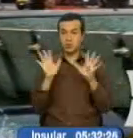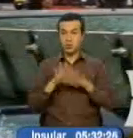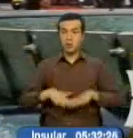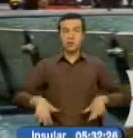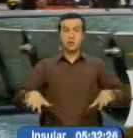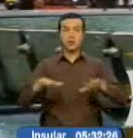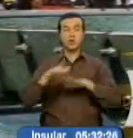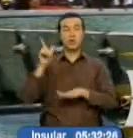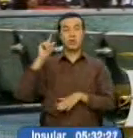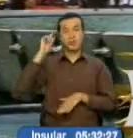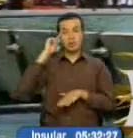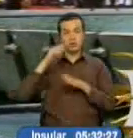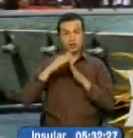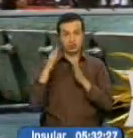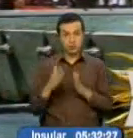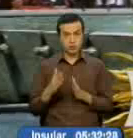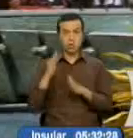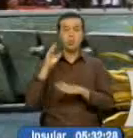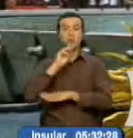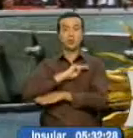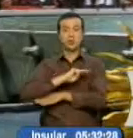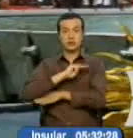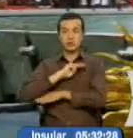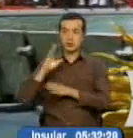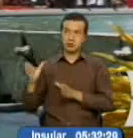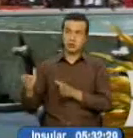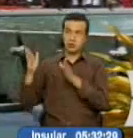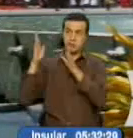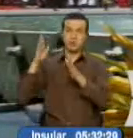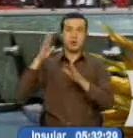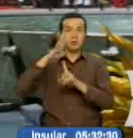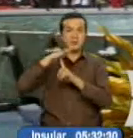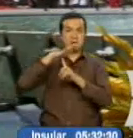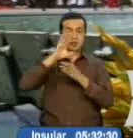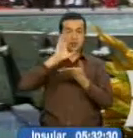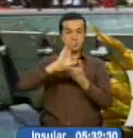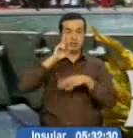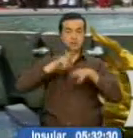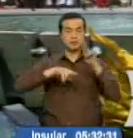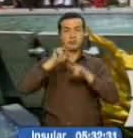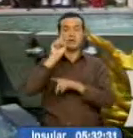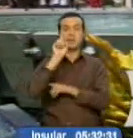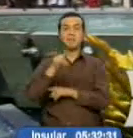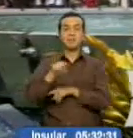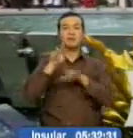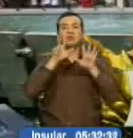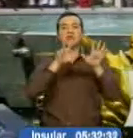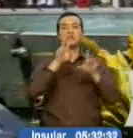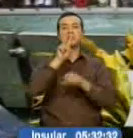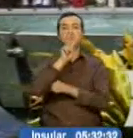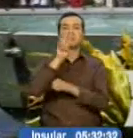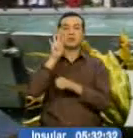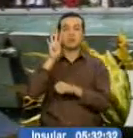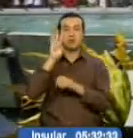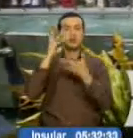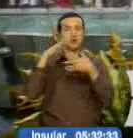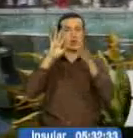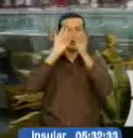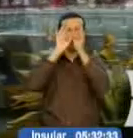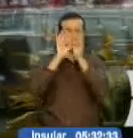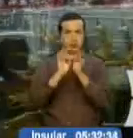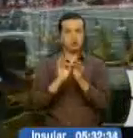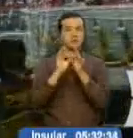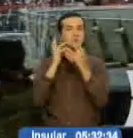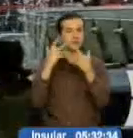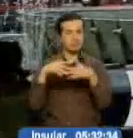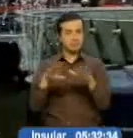de la Gobernación, el Palacio Municipal, el Parque Central, que fue construido en 1824 y se lo ha remodelado en